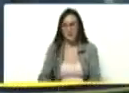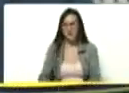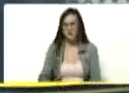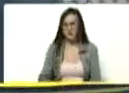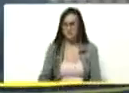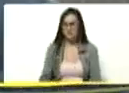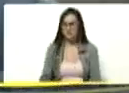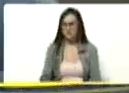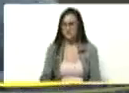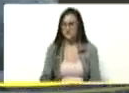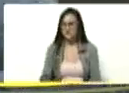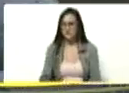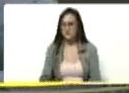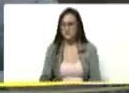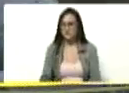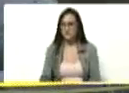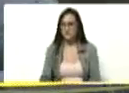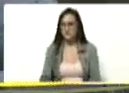que